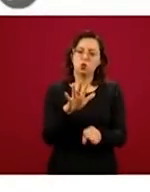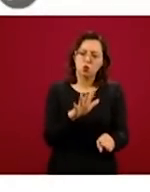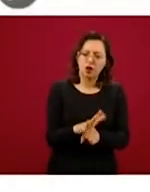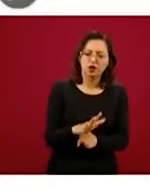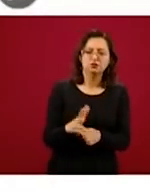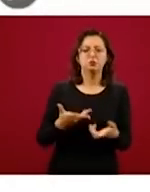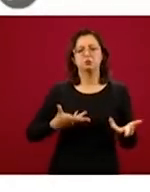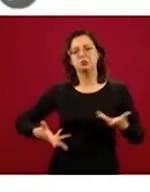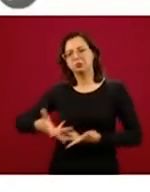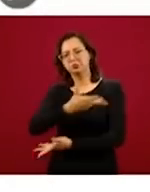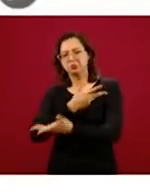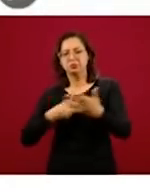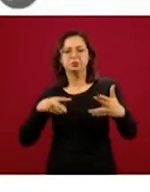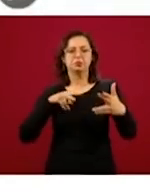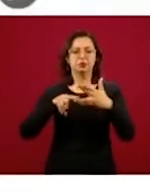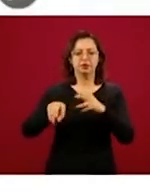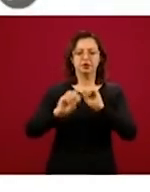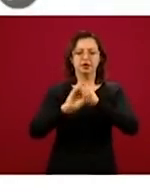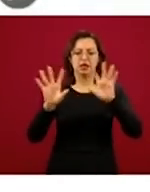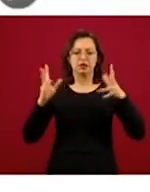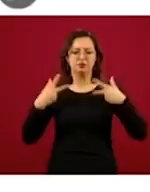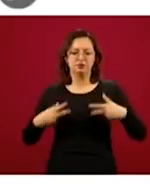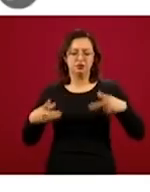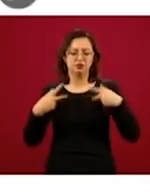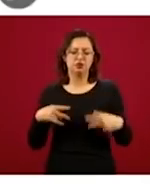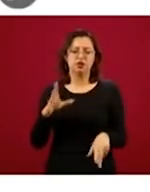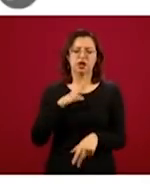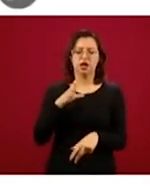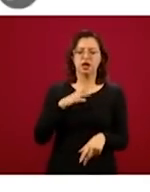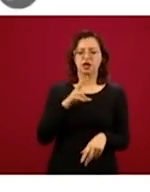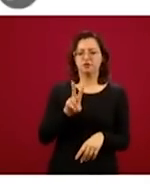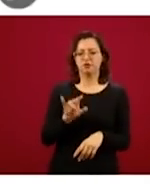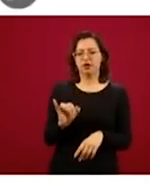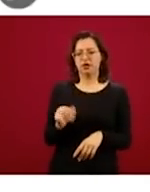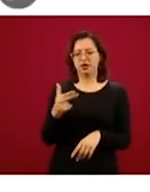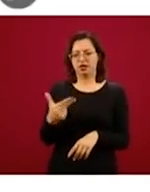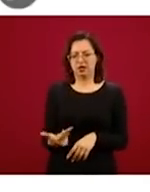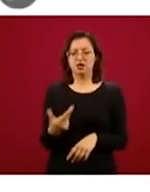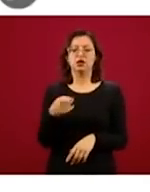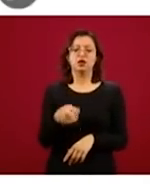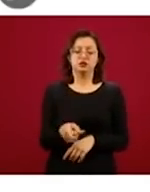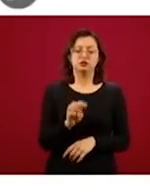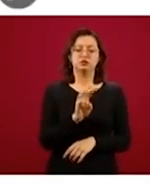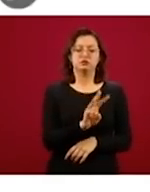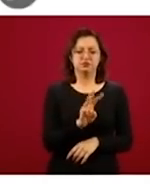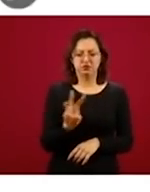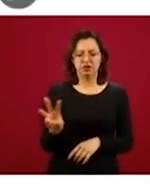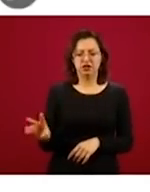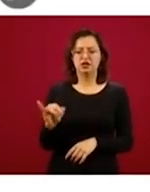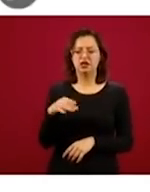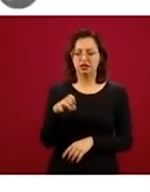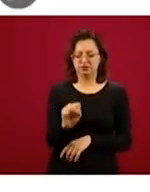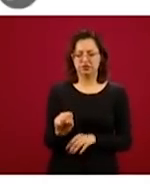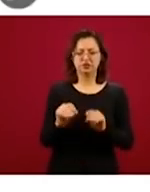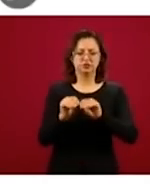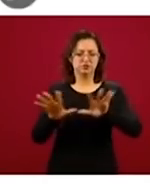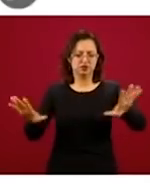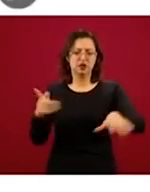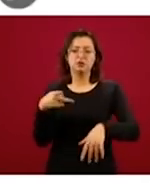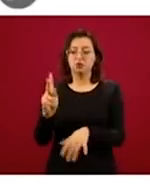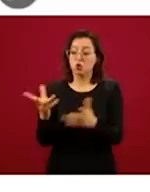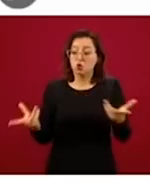transparencia con las personas que viven con vih inicialmente la pone a disposición en links pero en este espíritu de trabajo